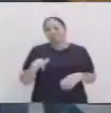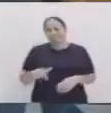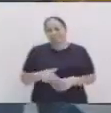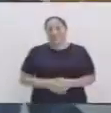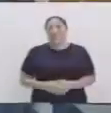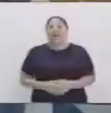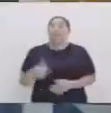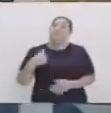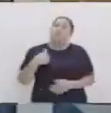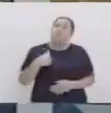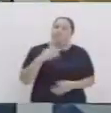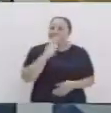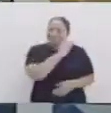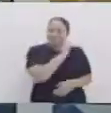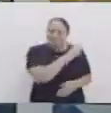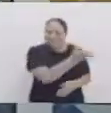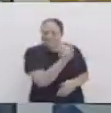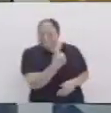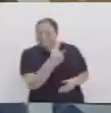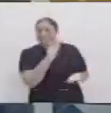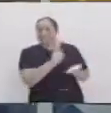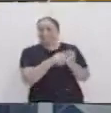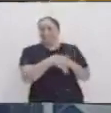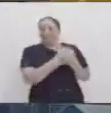para finalizar, yo le invito, por favor,